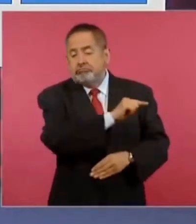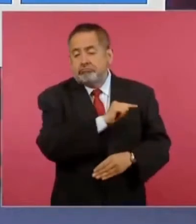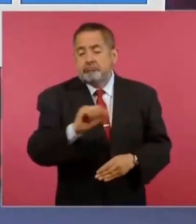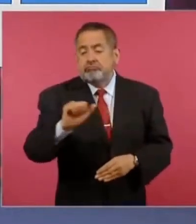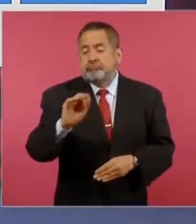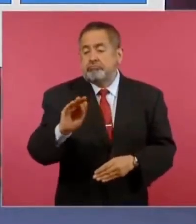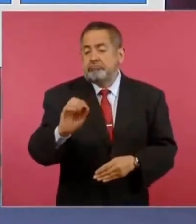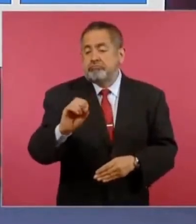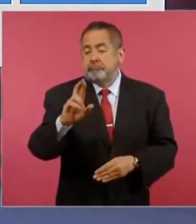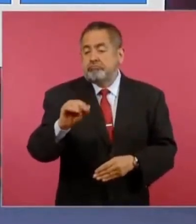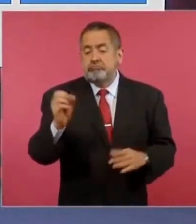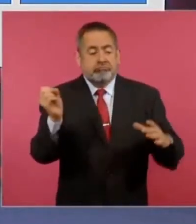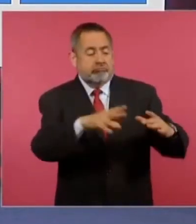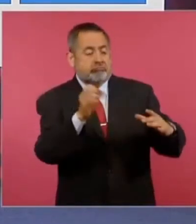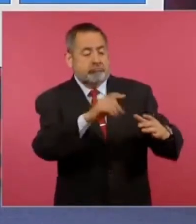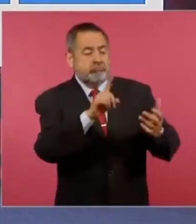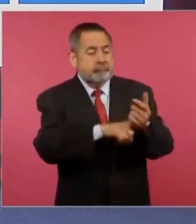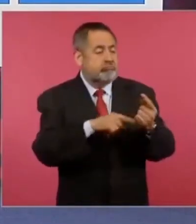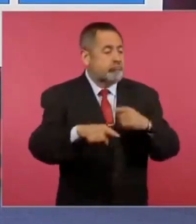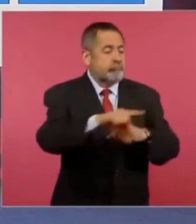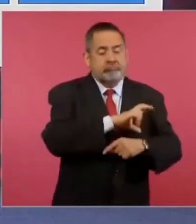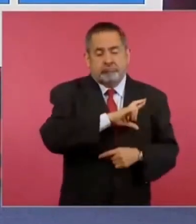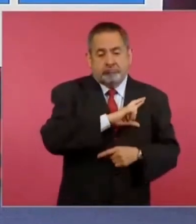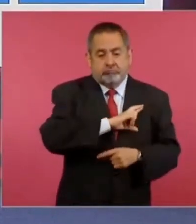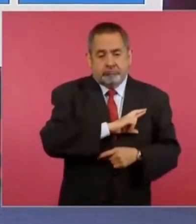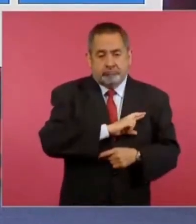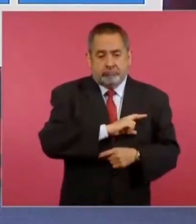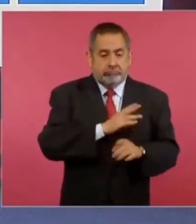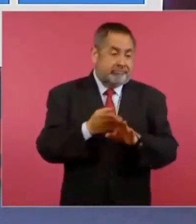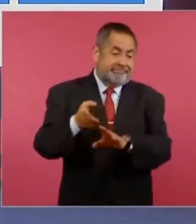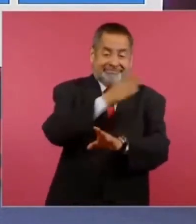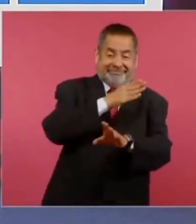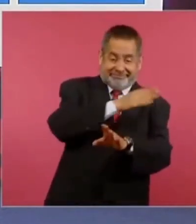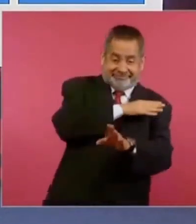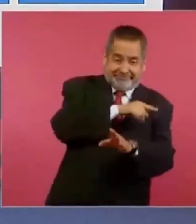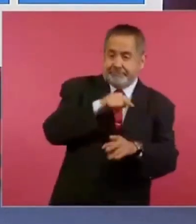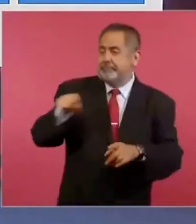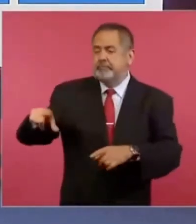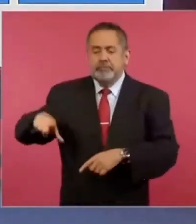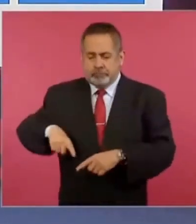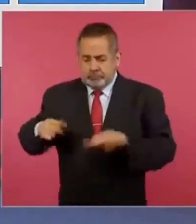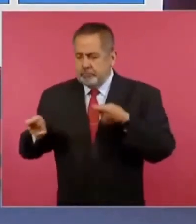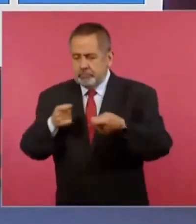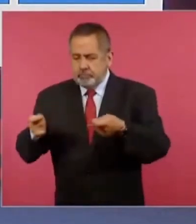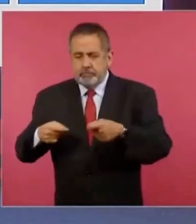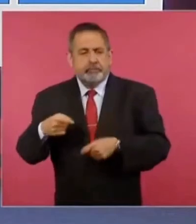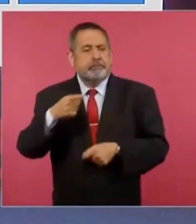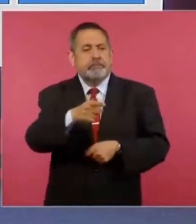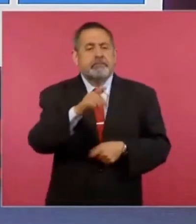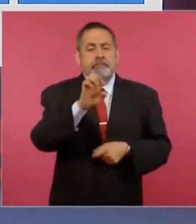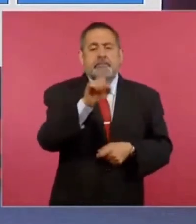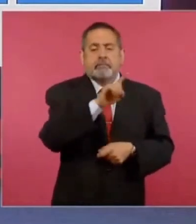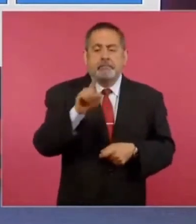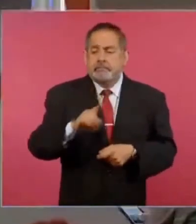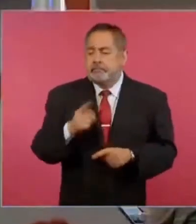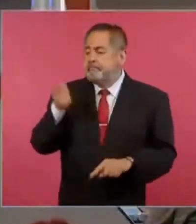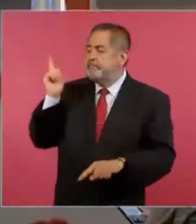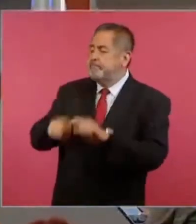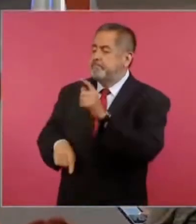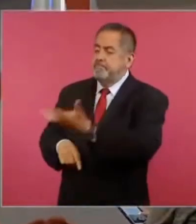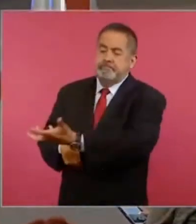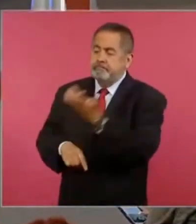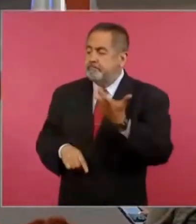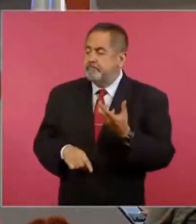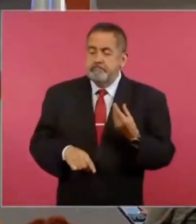que antes eran manejadas por el gobierno y aquí dijeron vamos a privatizarla porque esa era la moda